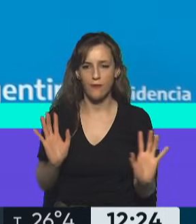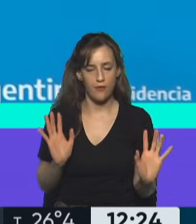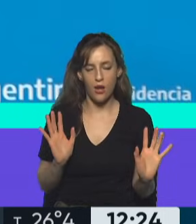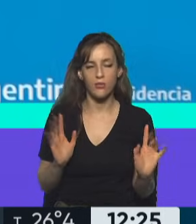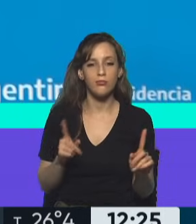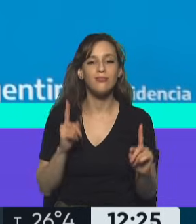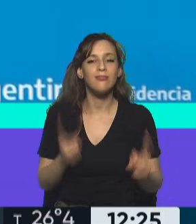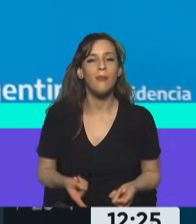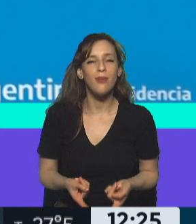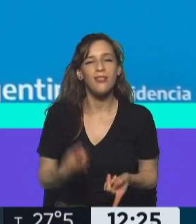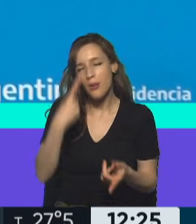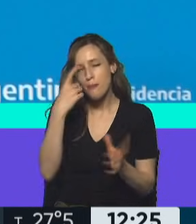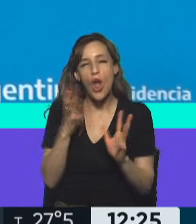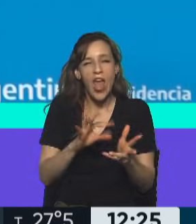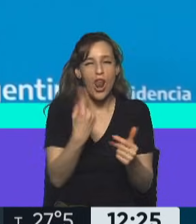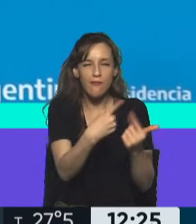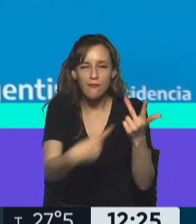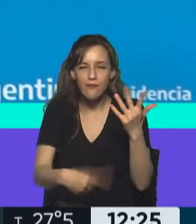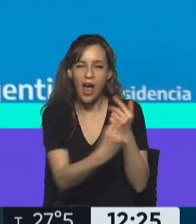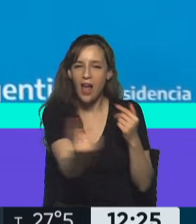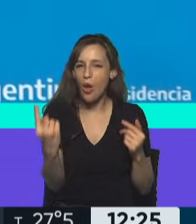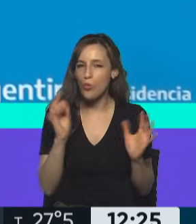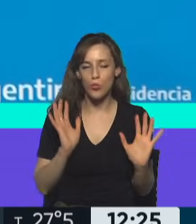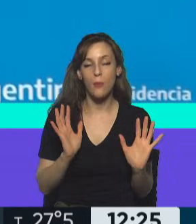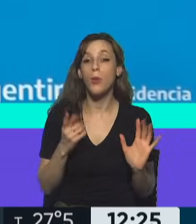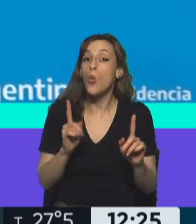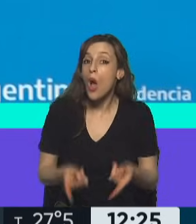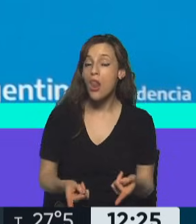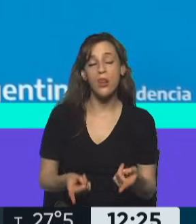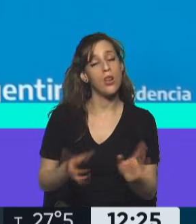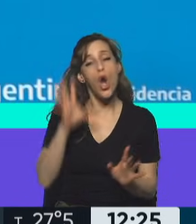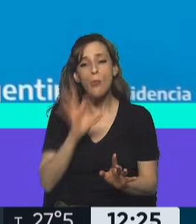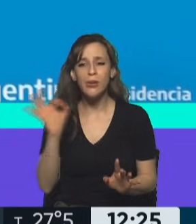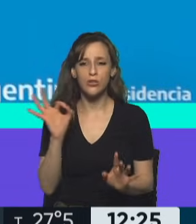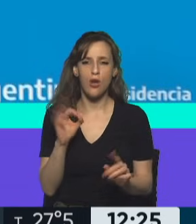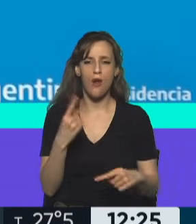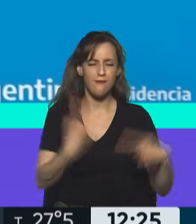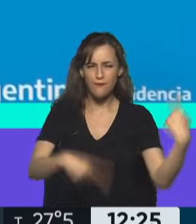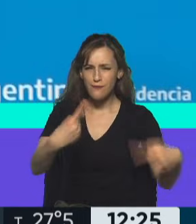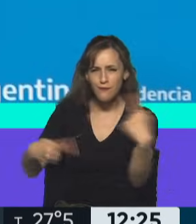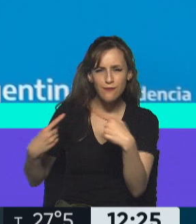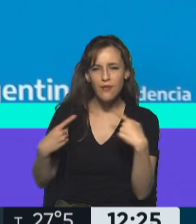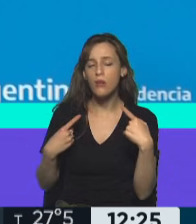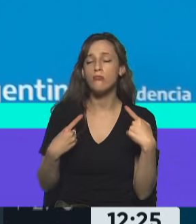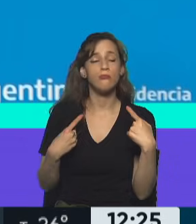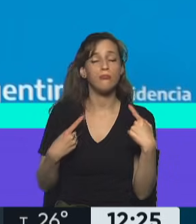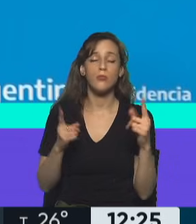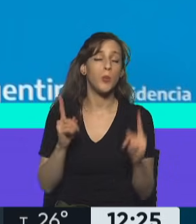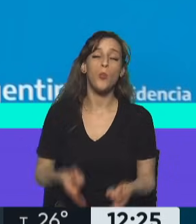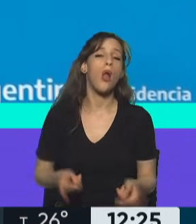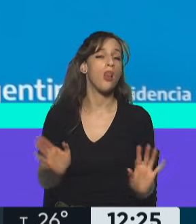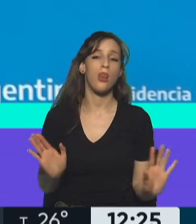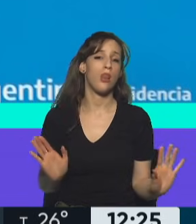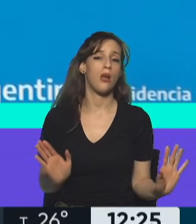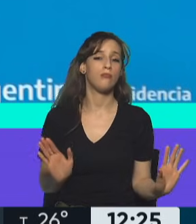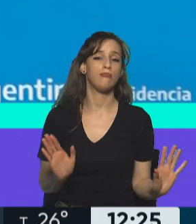si querés, sobre muchísimos temas, pero sí hay, aún dentro de esa diferencia de miradas, aún dentro de esas visiones contrapuestas, y si no, no hubiera sido tan